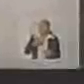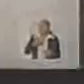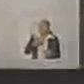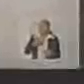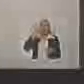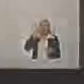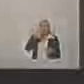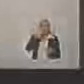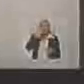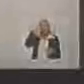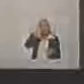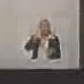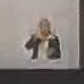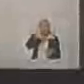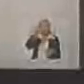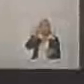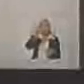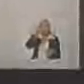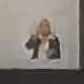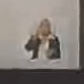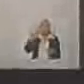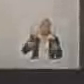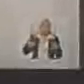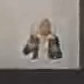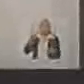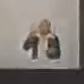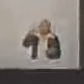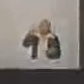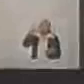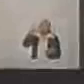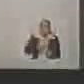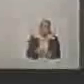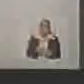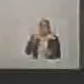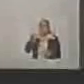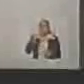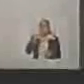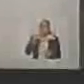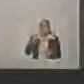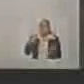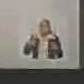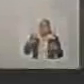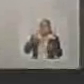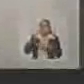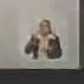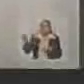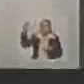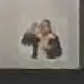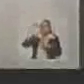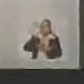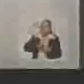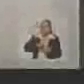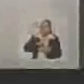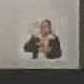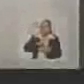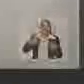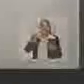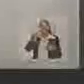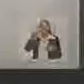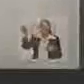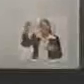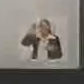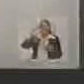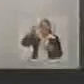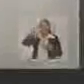337 habitantes, de tal suerte que, como lo dije al principio, por medio de bases de colaboración tendremos que contratar cientos de policías